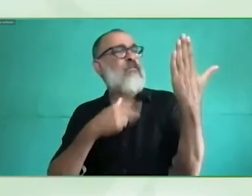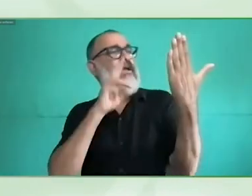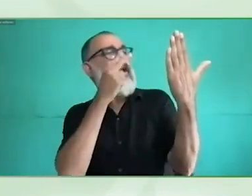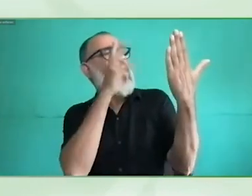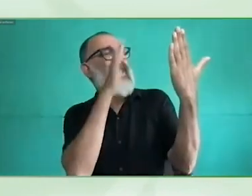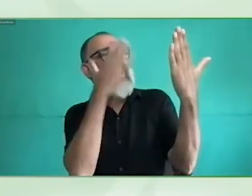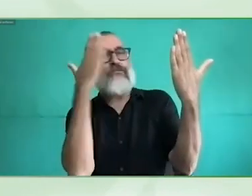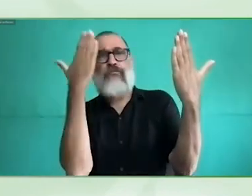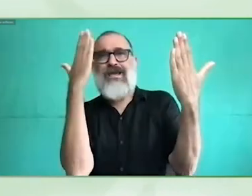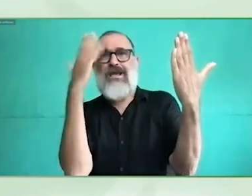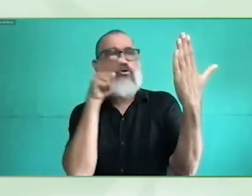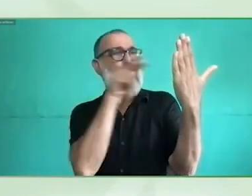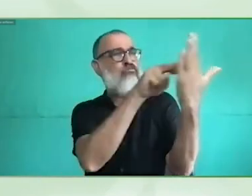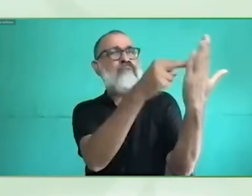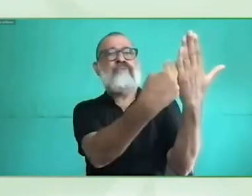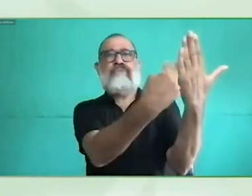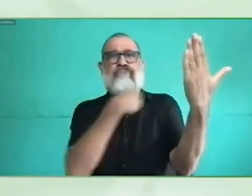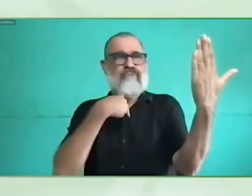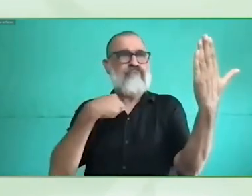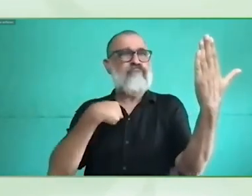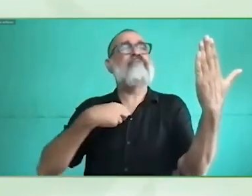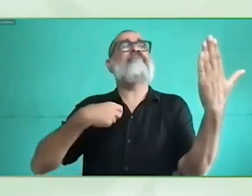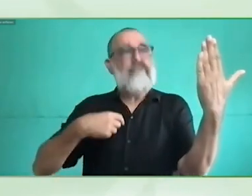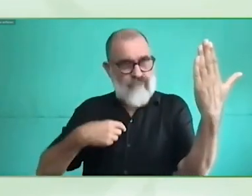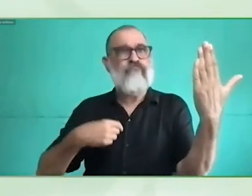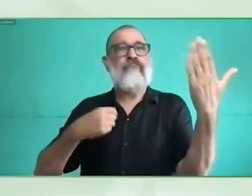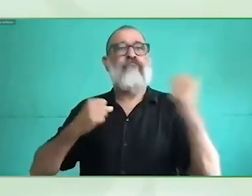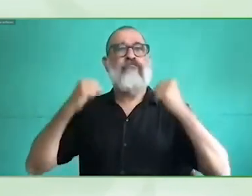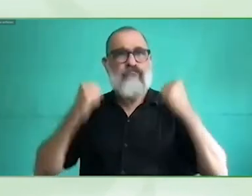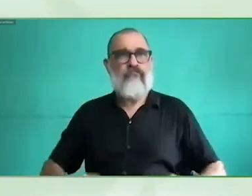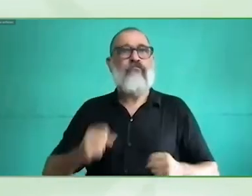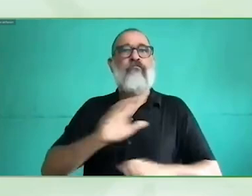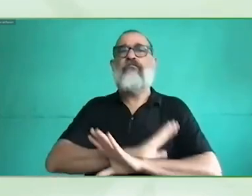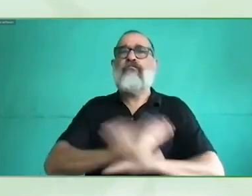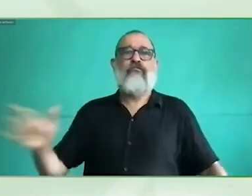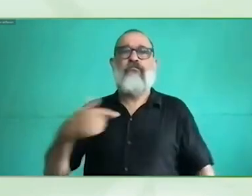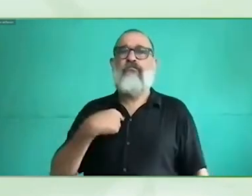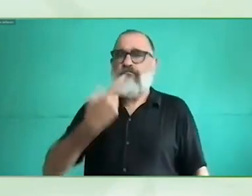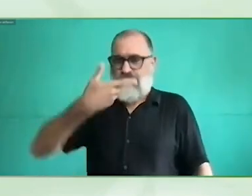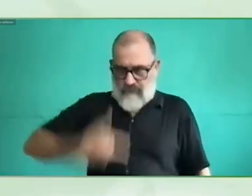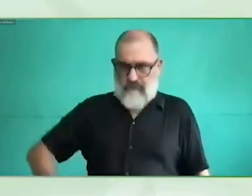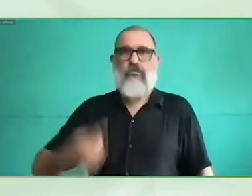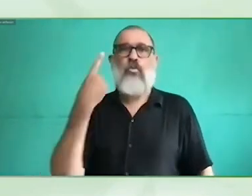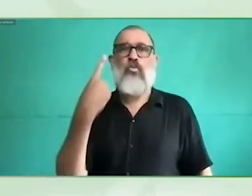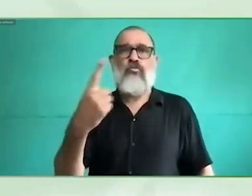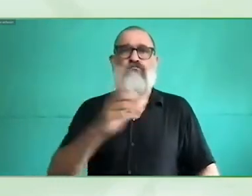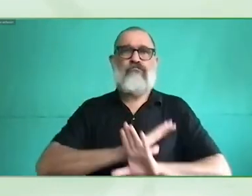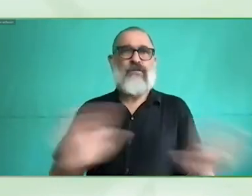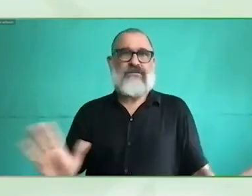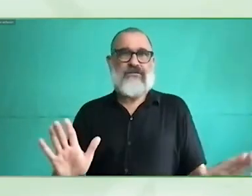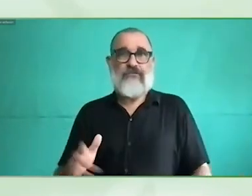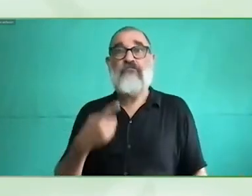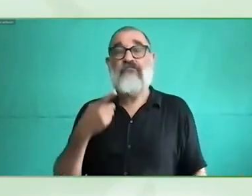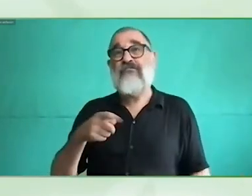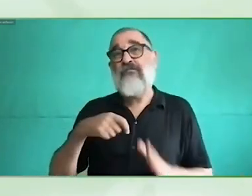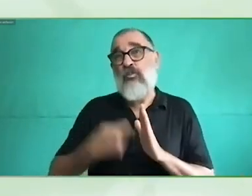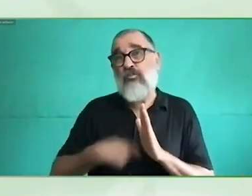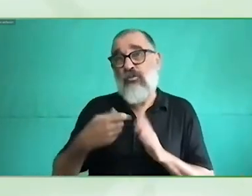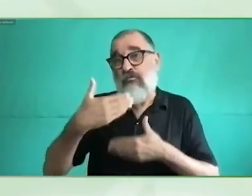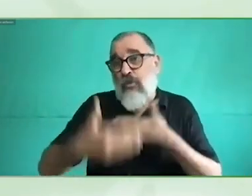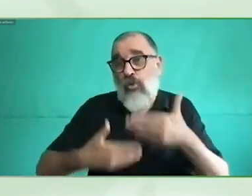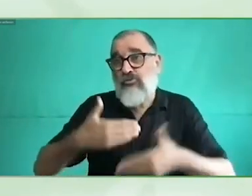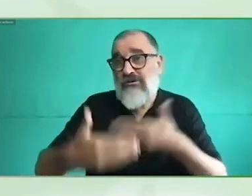gracias a este he podido reorientar mis relaciones interpersonales experimentarlas y